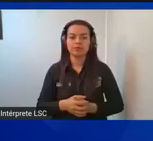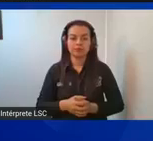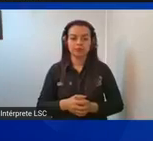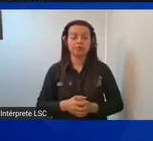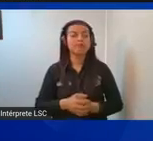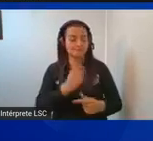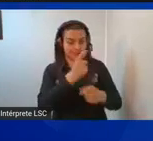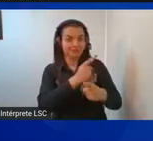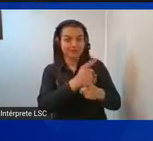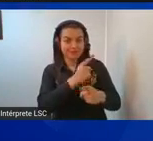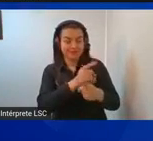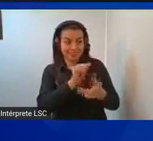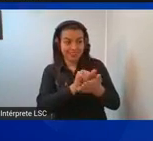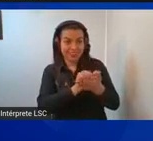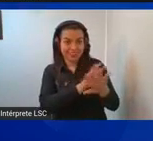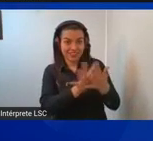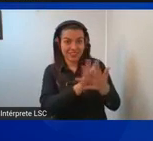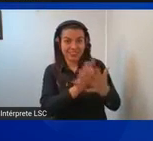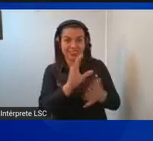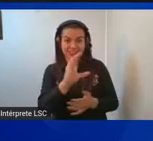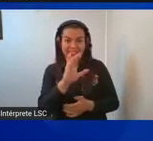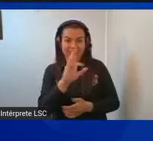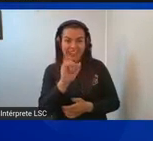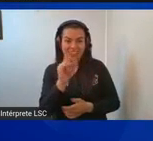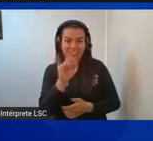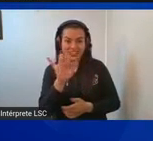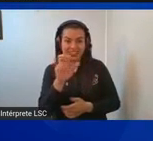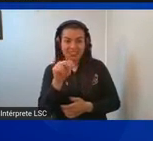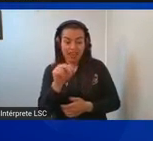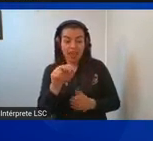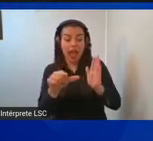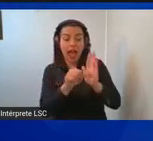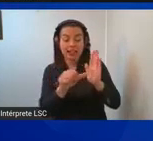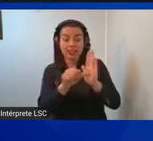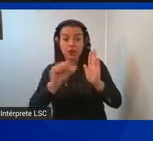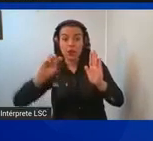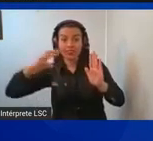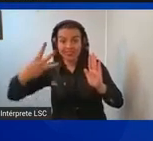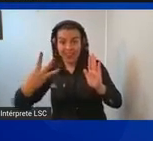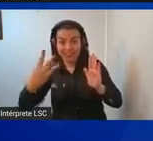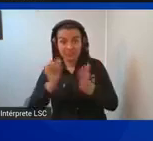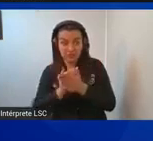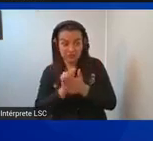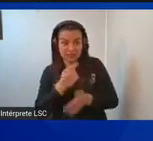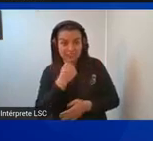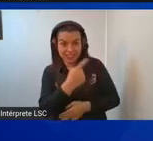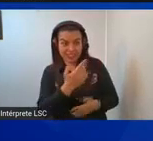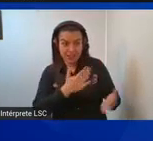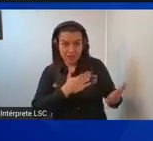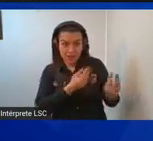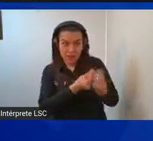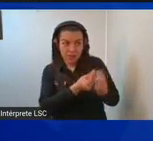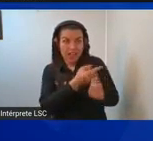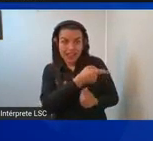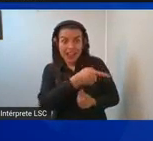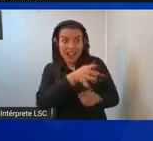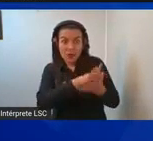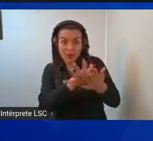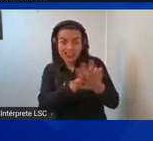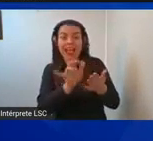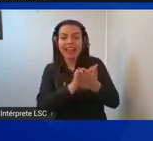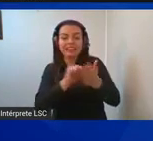dice Cristian, miren que en el artículo 3 del que habla mi colega, ahí hay